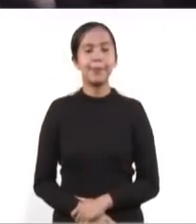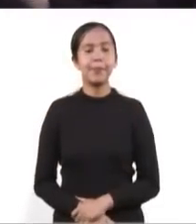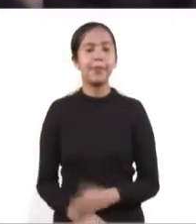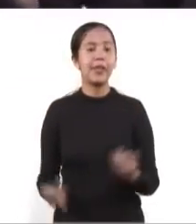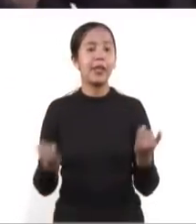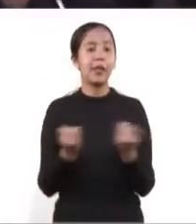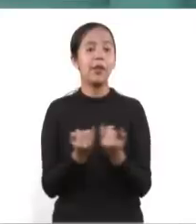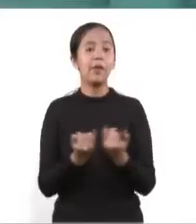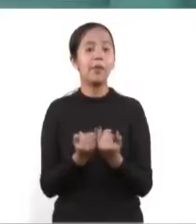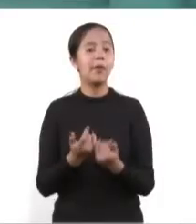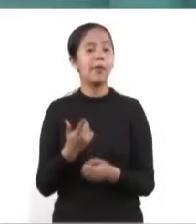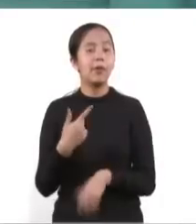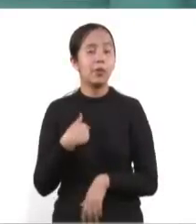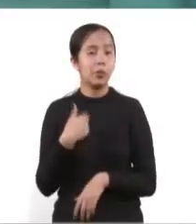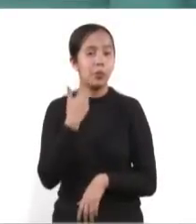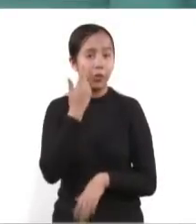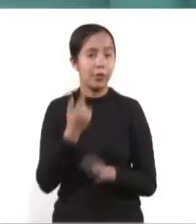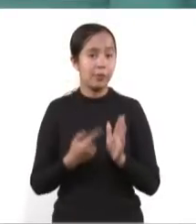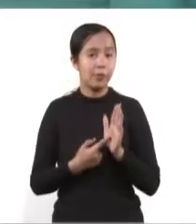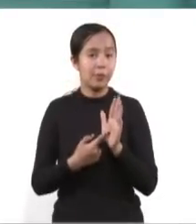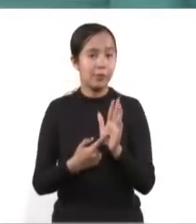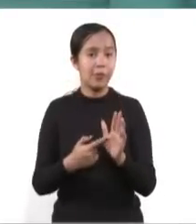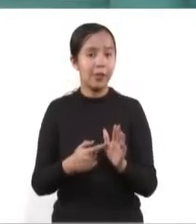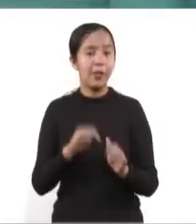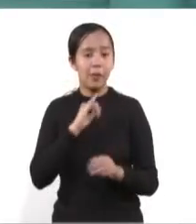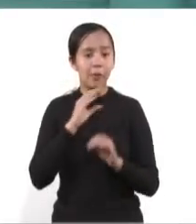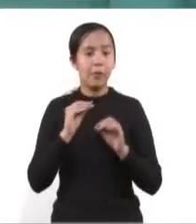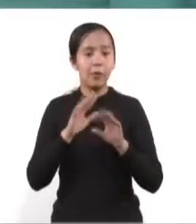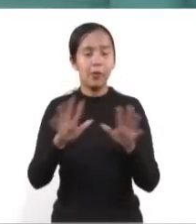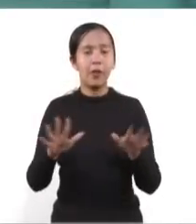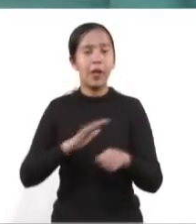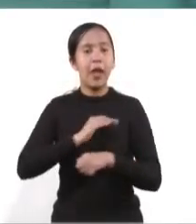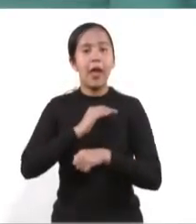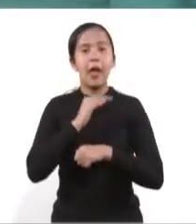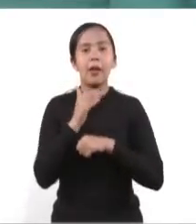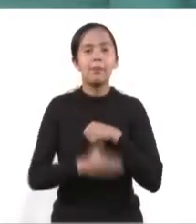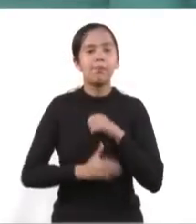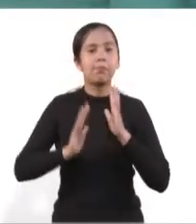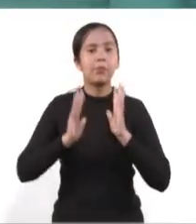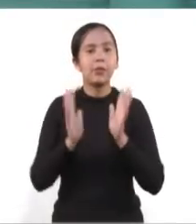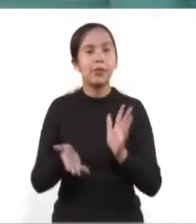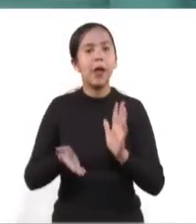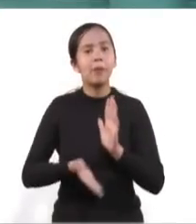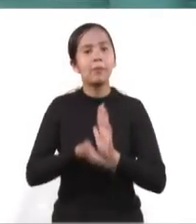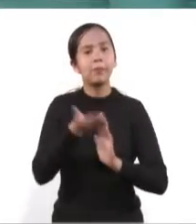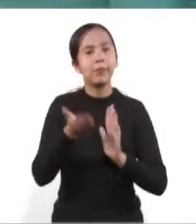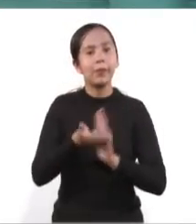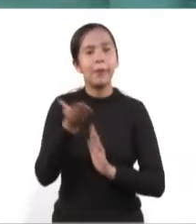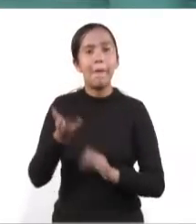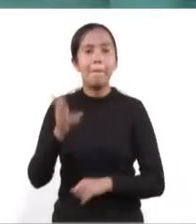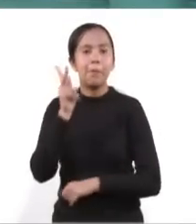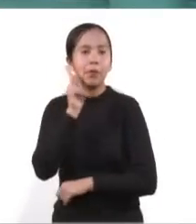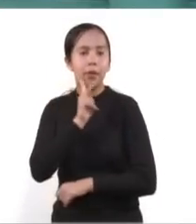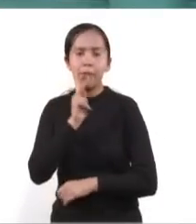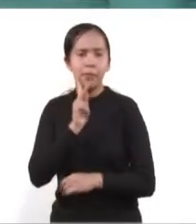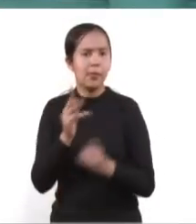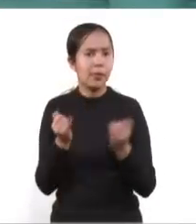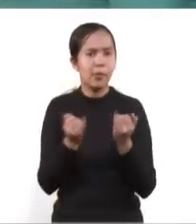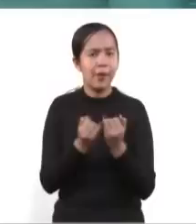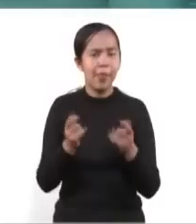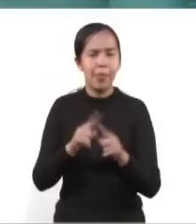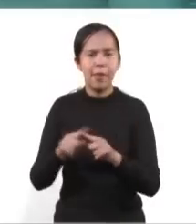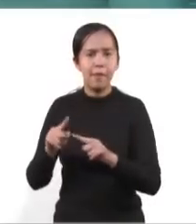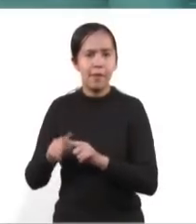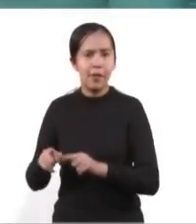Me es grato informar que ha sido concluida la construcción, instalación y pruebas de los diferentes